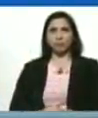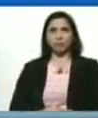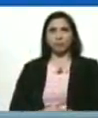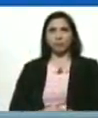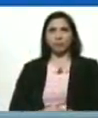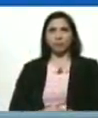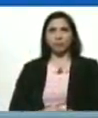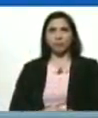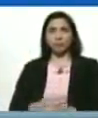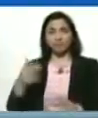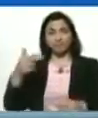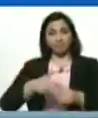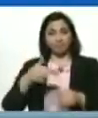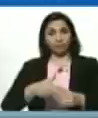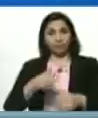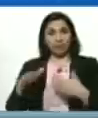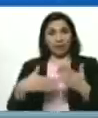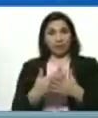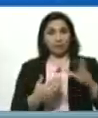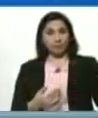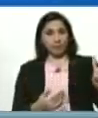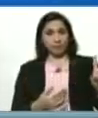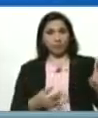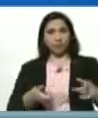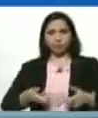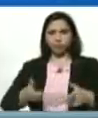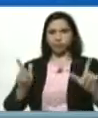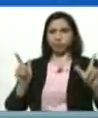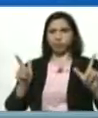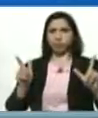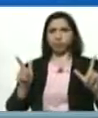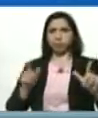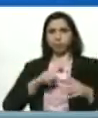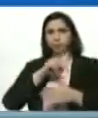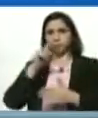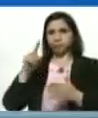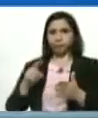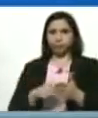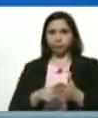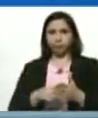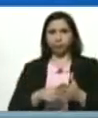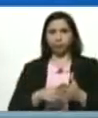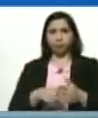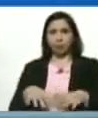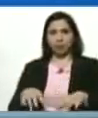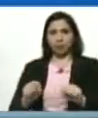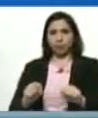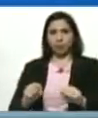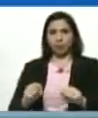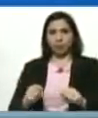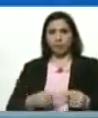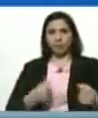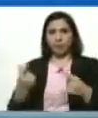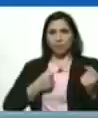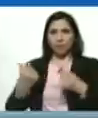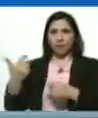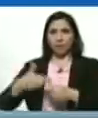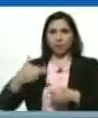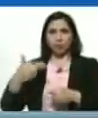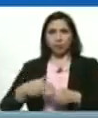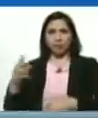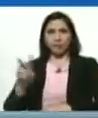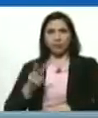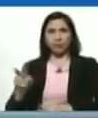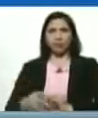de gasolina a venezuela que nos permitía complementar y asegurar el abastecimiento de gasolina venezuela